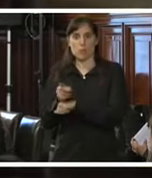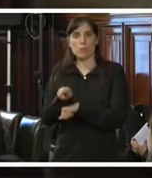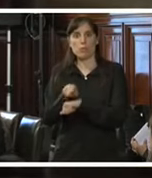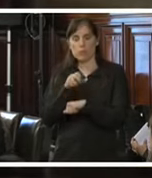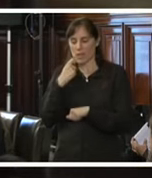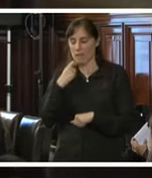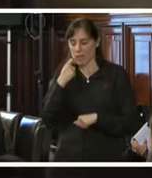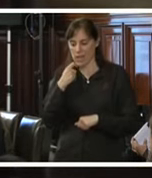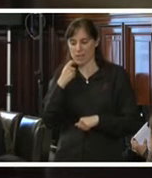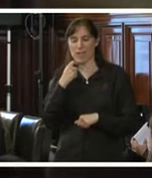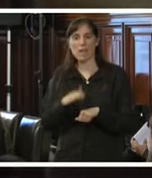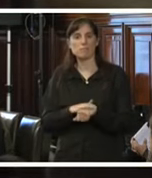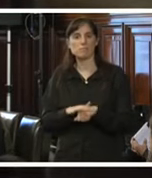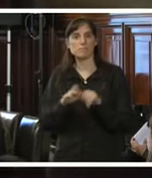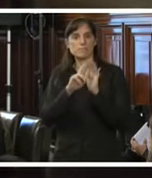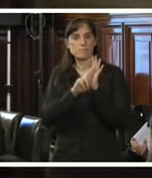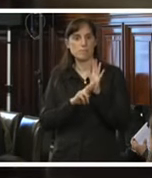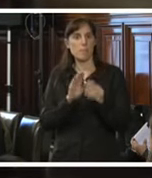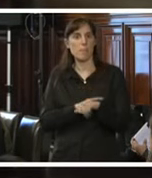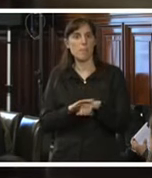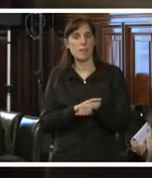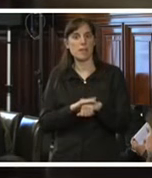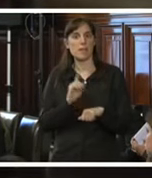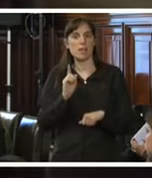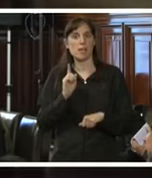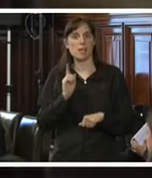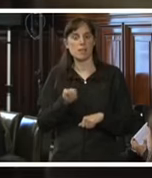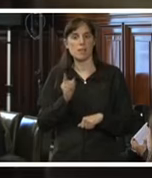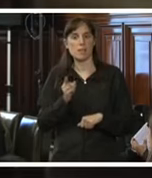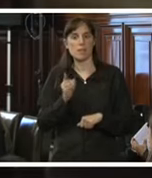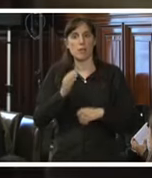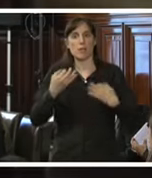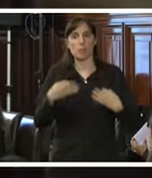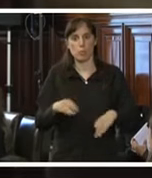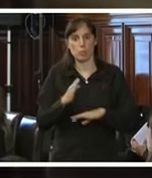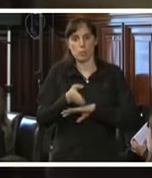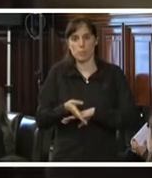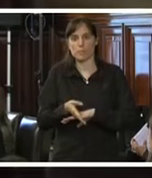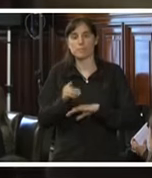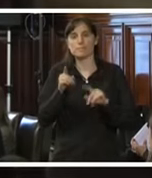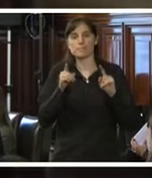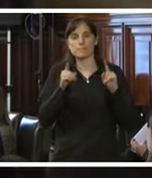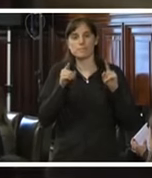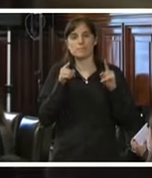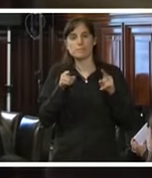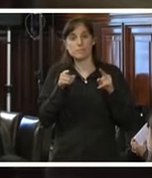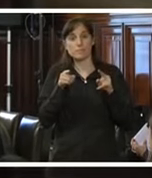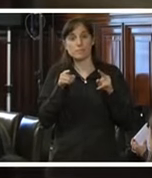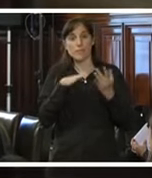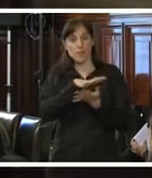requisitos mínimos que debían ser cumplidos si se pretendía abrir un juicio. En este caso,